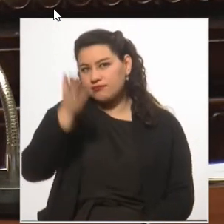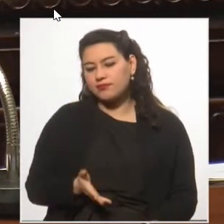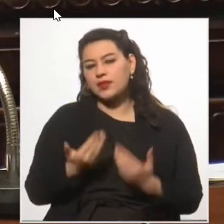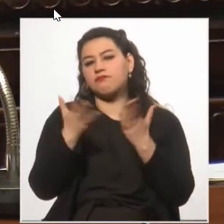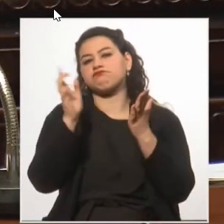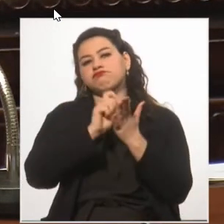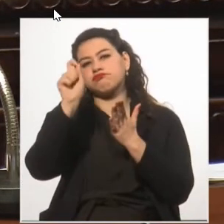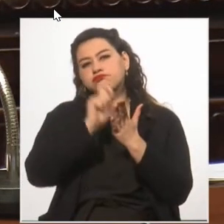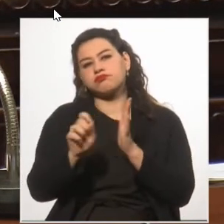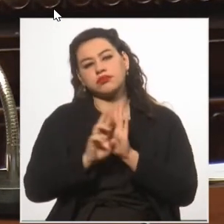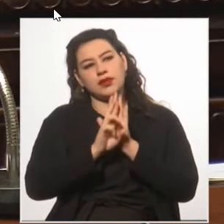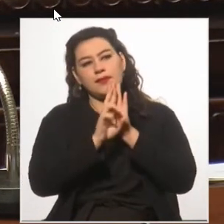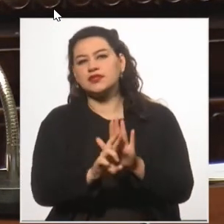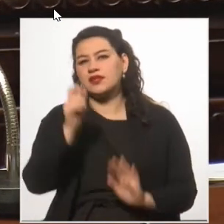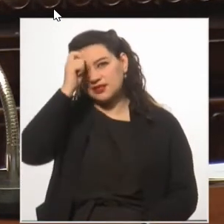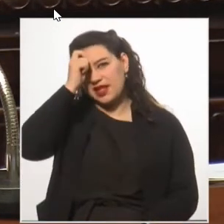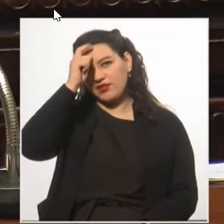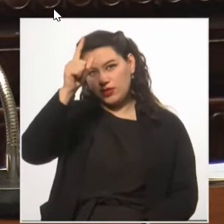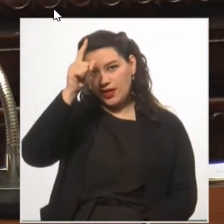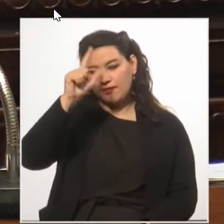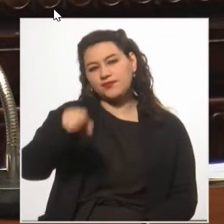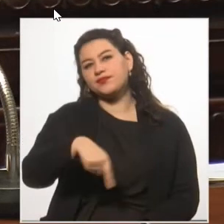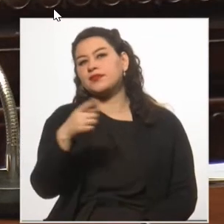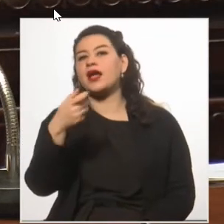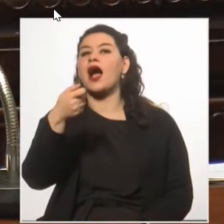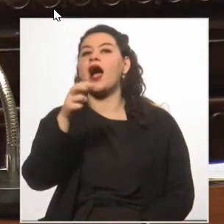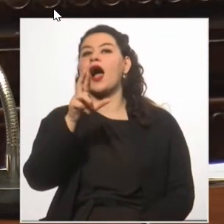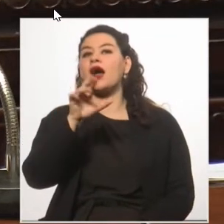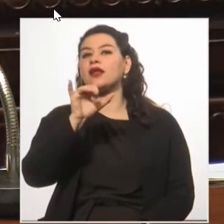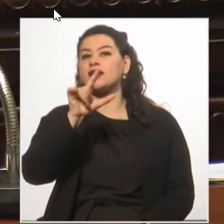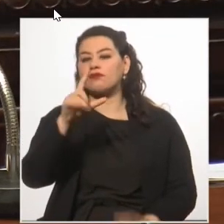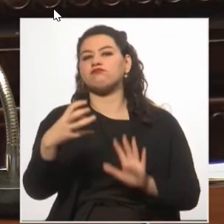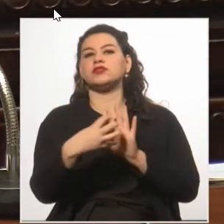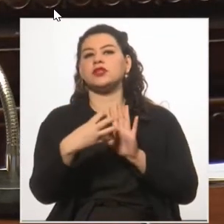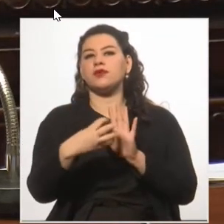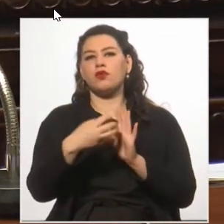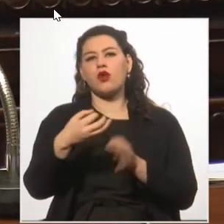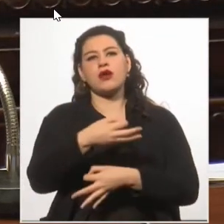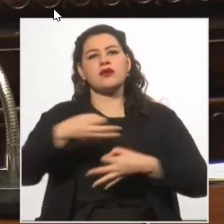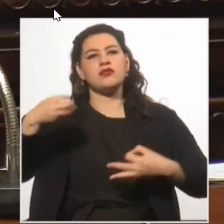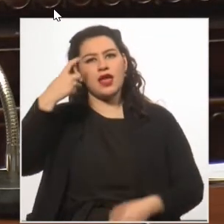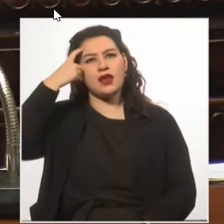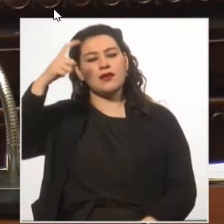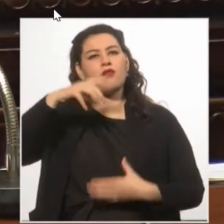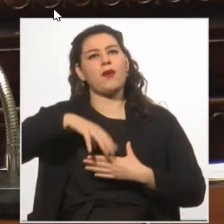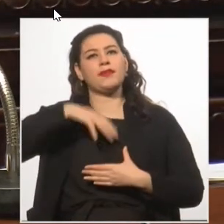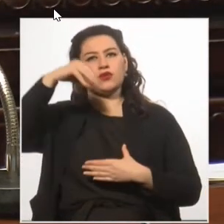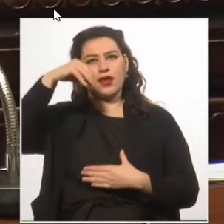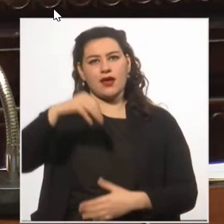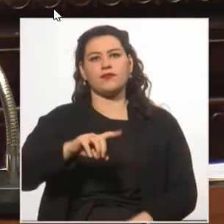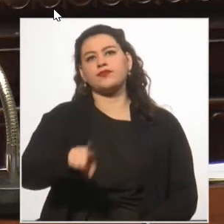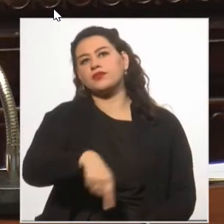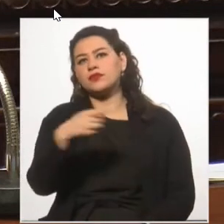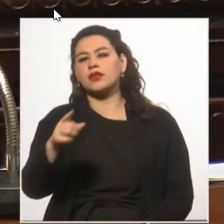ensayo, representa la sabiduría. Ariel, símbolo del idealismo y la espiritualidad.